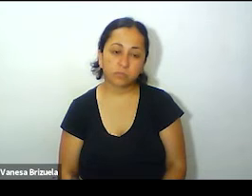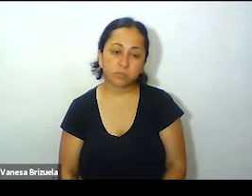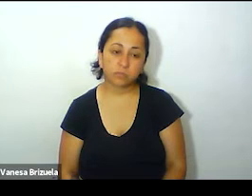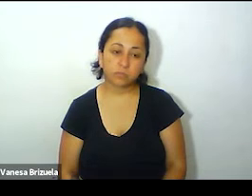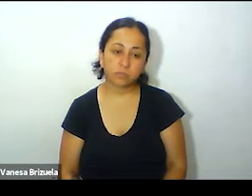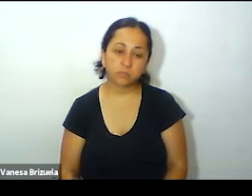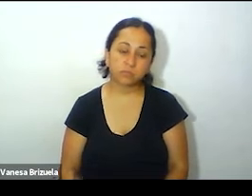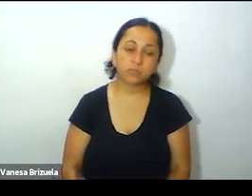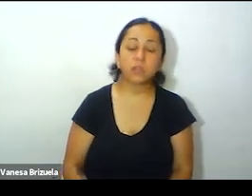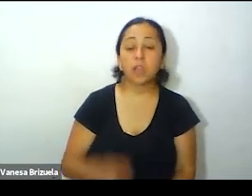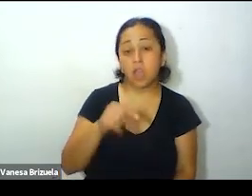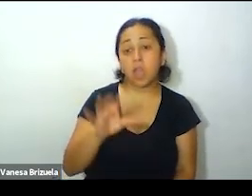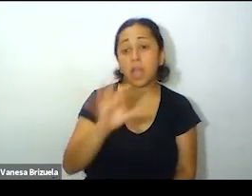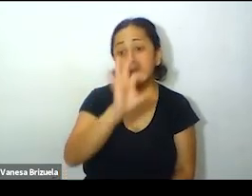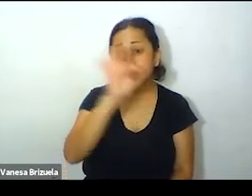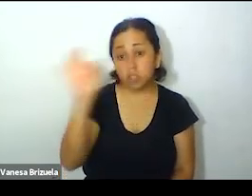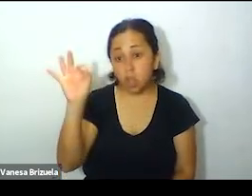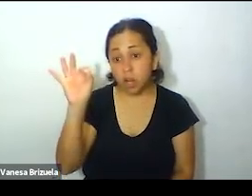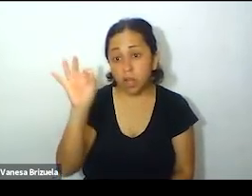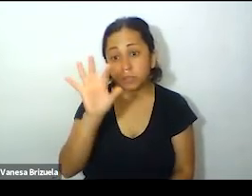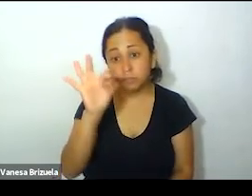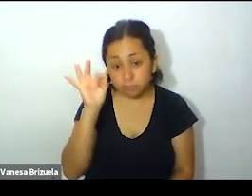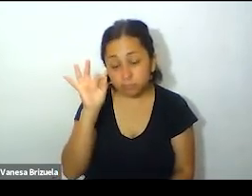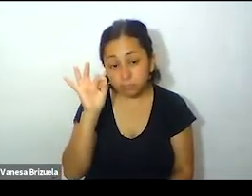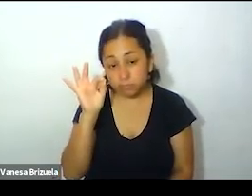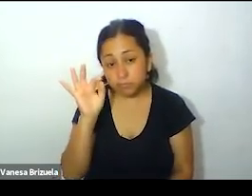Una vez que selecciona esa opción de historia,